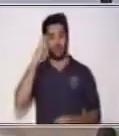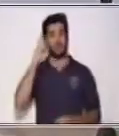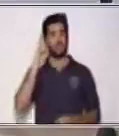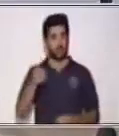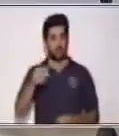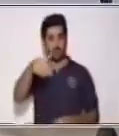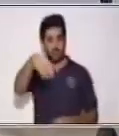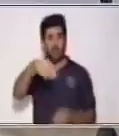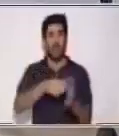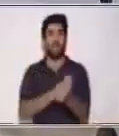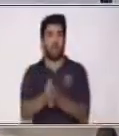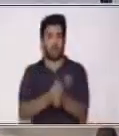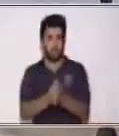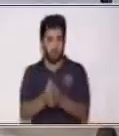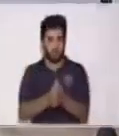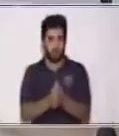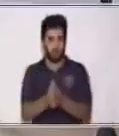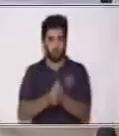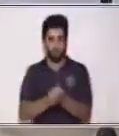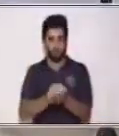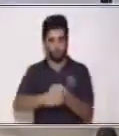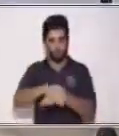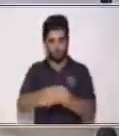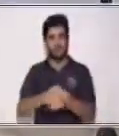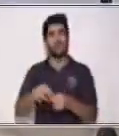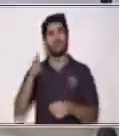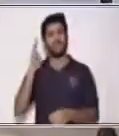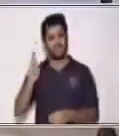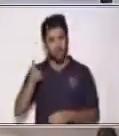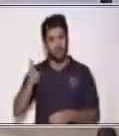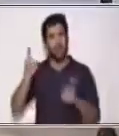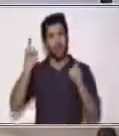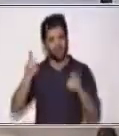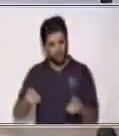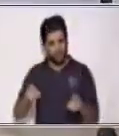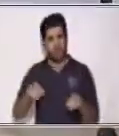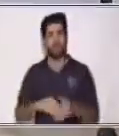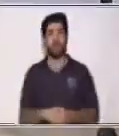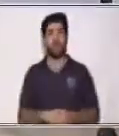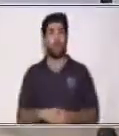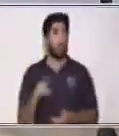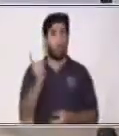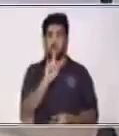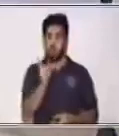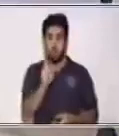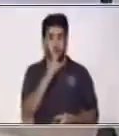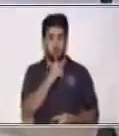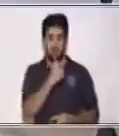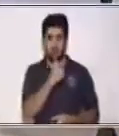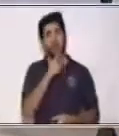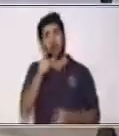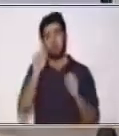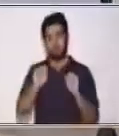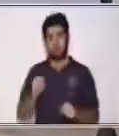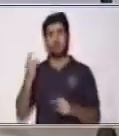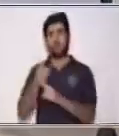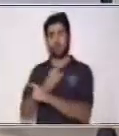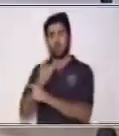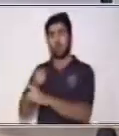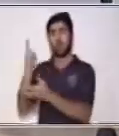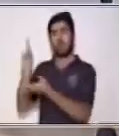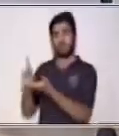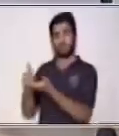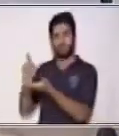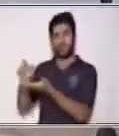lávate las manos constantemente para evitar cualquier contagio con agua y jabón. Y si no tienes esos elementos, te vuelvo a